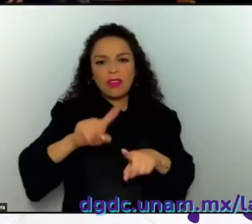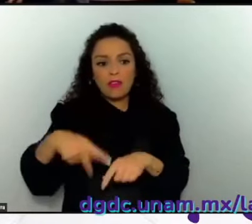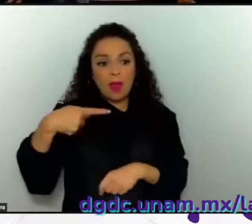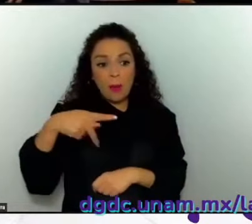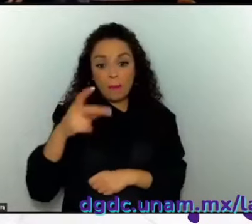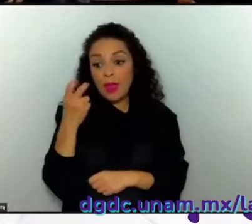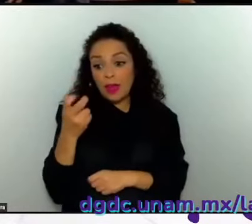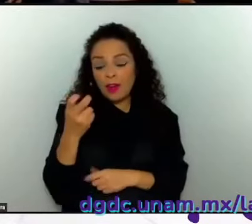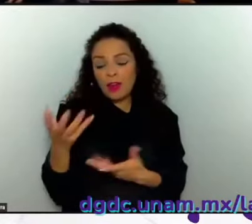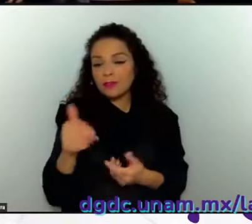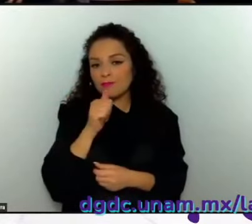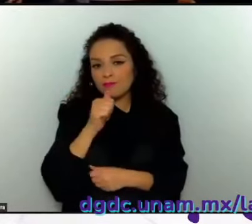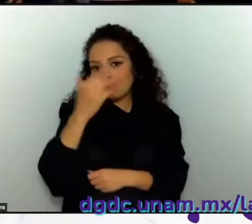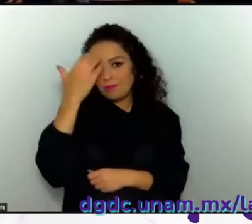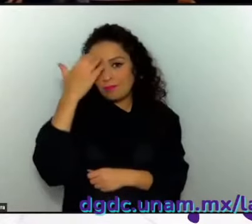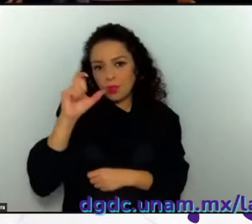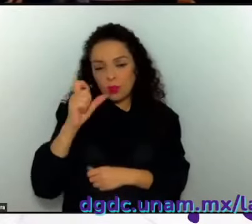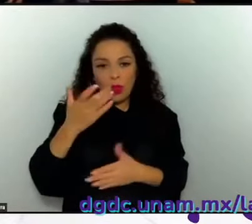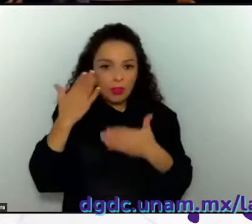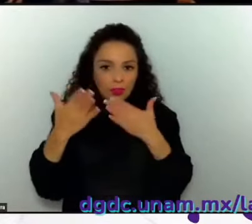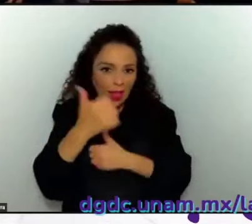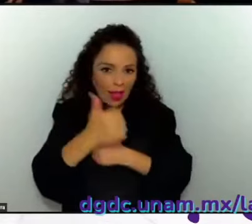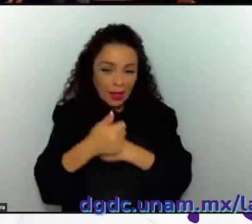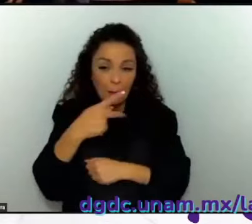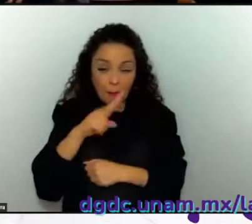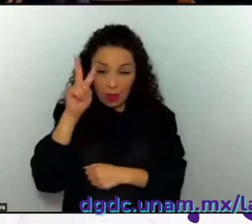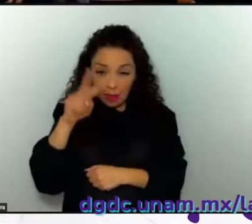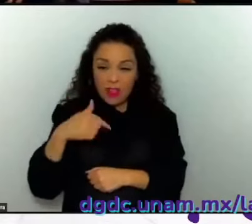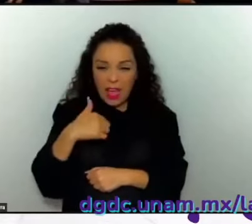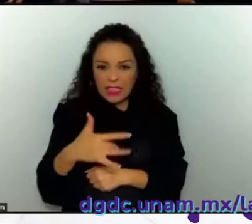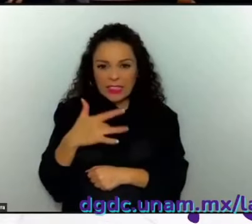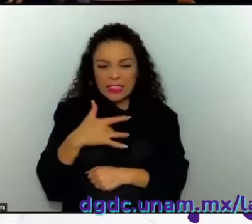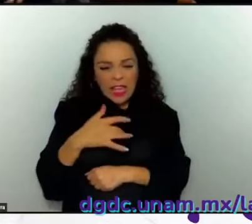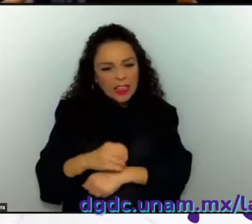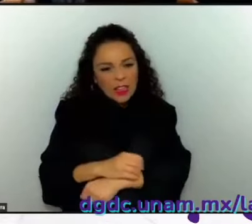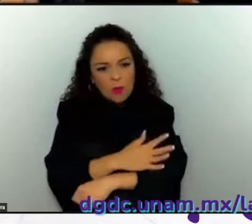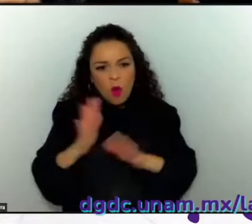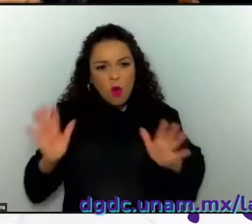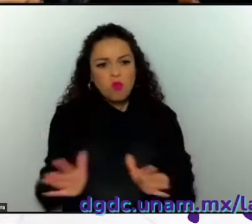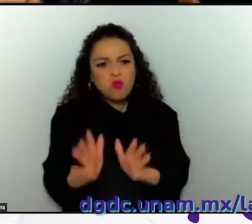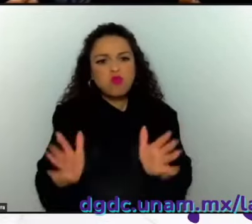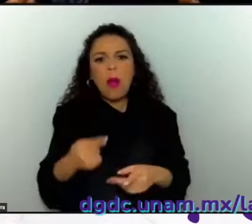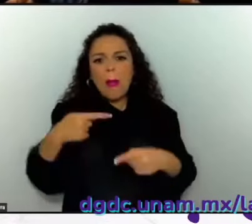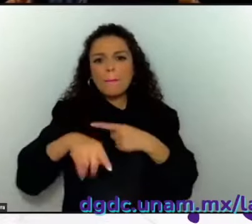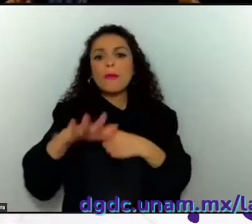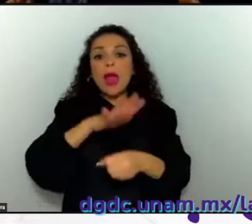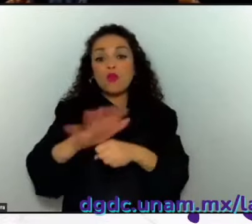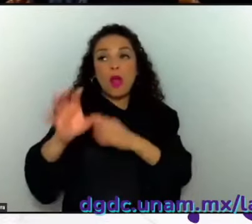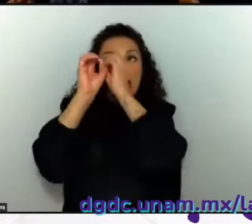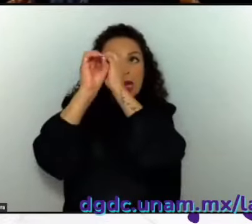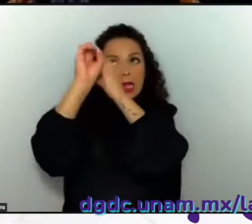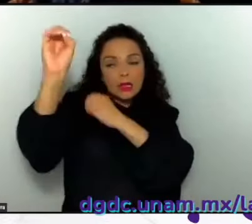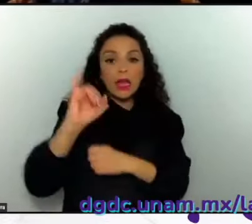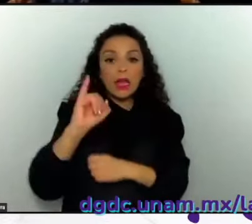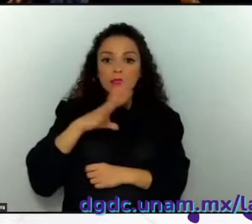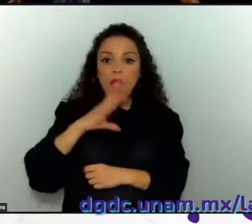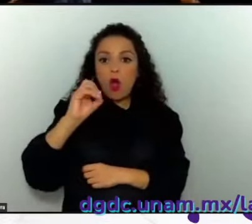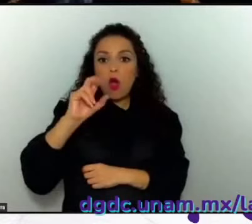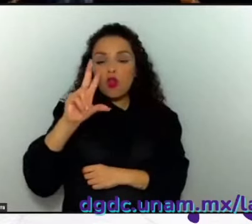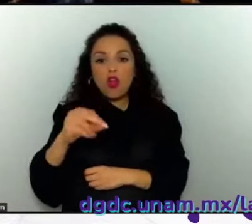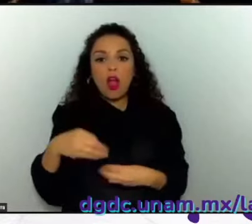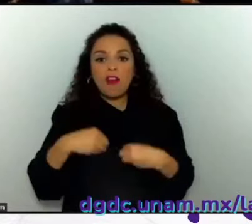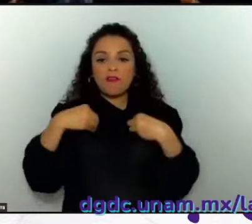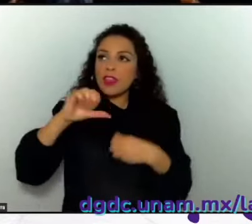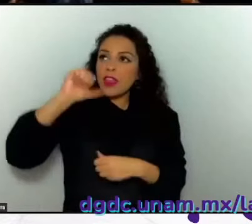¿no? Pero sí, mi motivación fue la astronomía, las estrellas, las galaxias que hay allá afuera. ¿Hay vida o no hay vida extraterrestre? Algún día